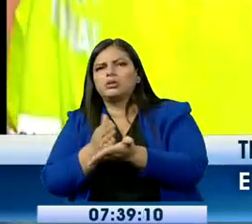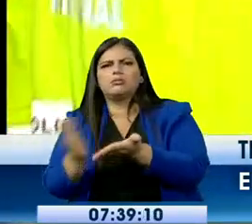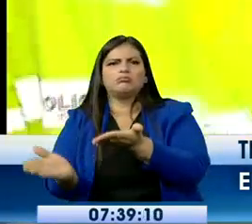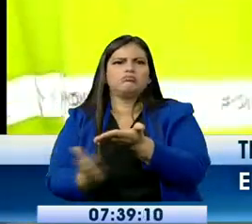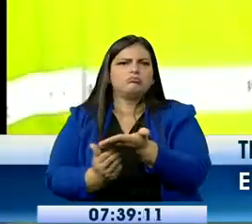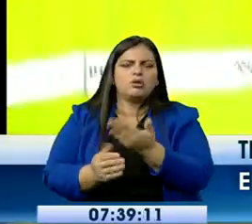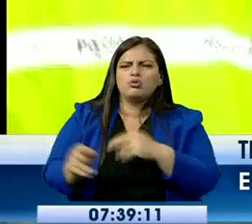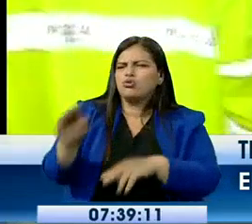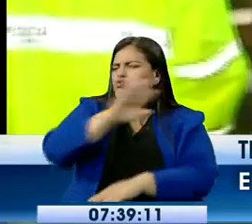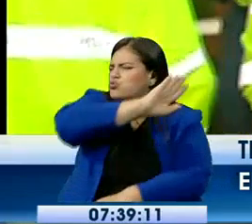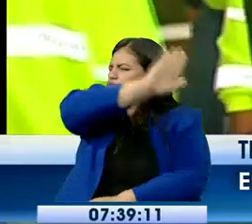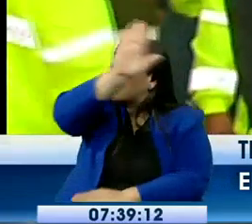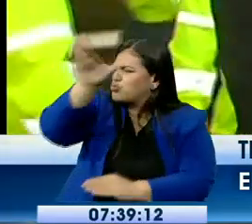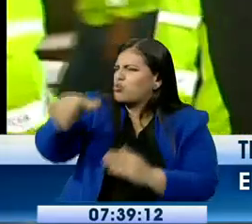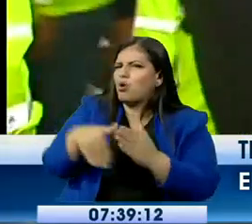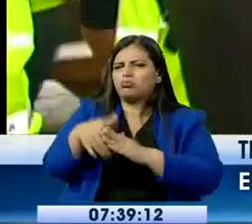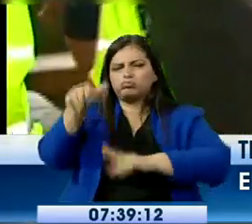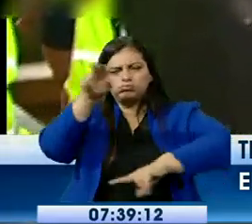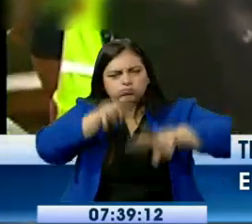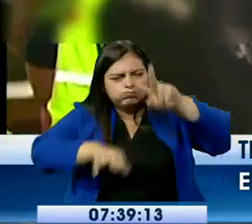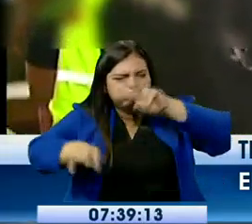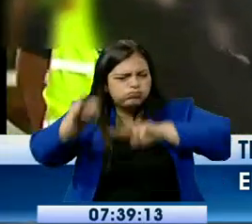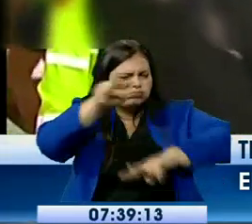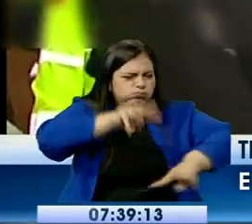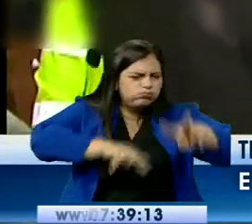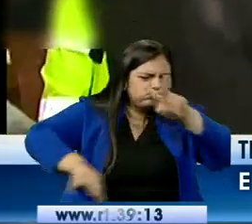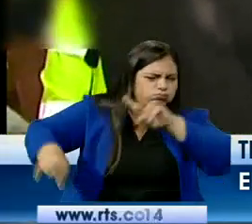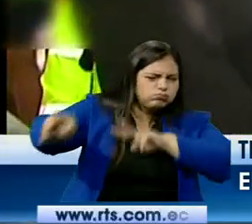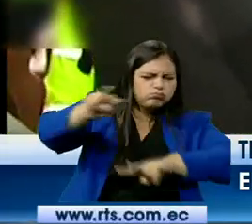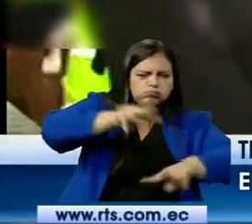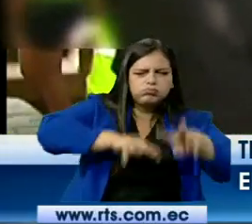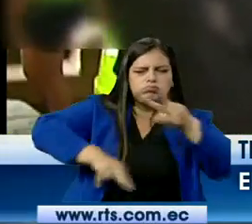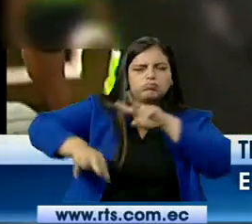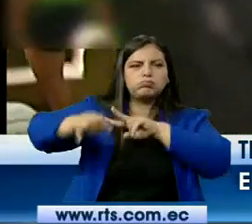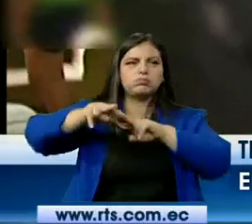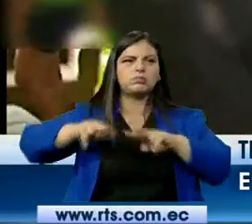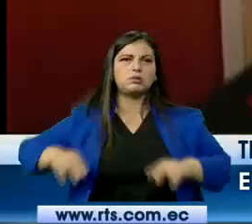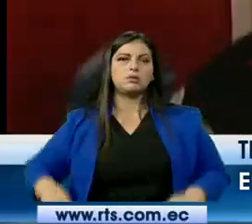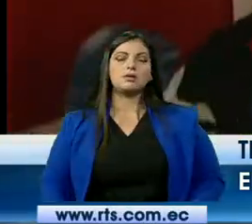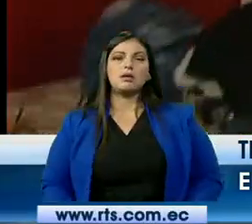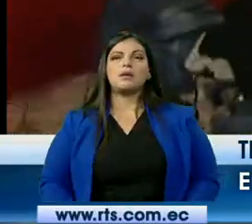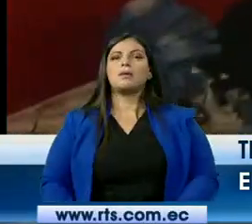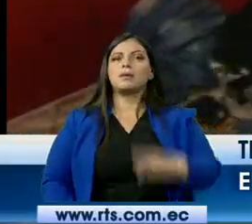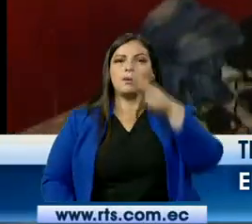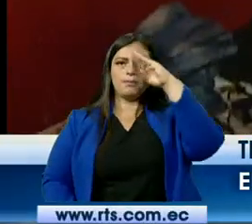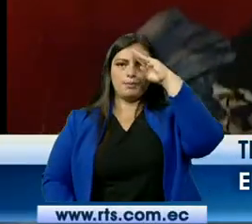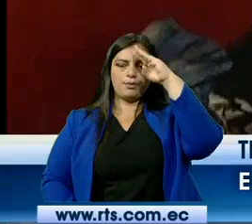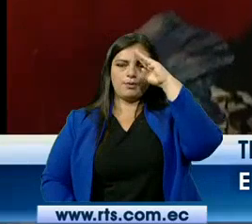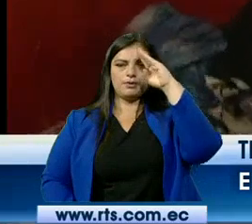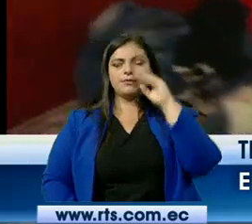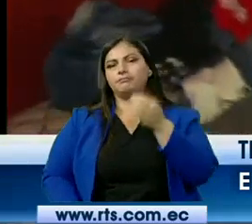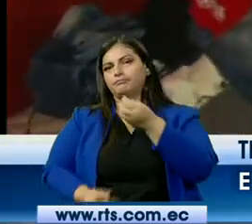penales por algunos delitos. Así lo informaron agentes de la Policía de Antinarcóticos de la Zona 8,